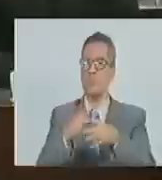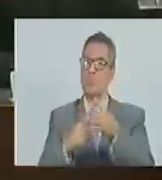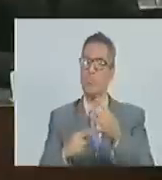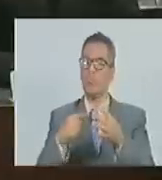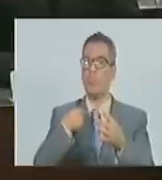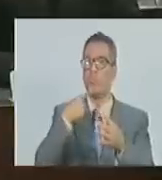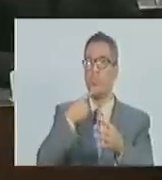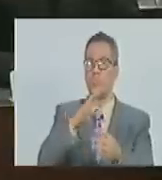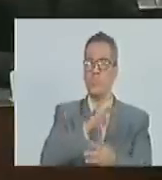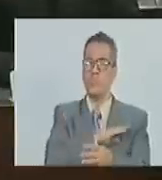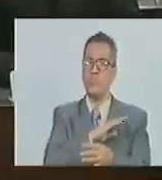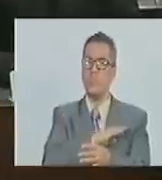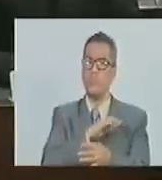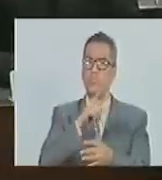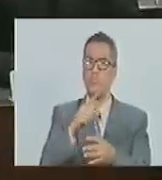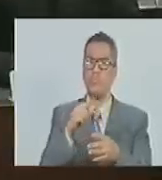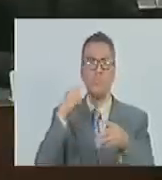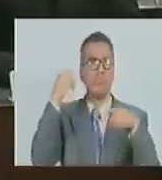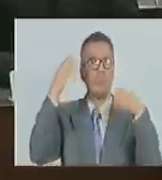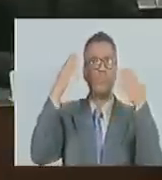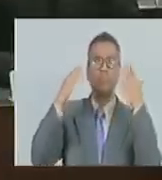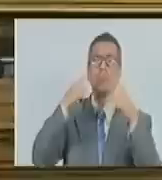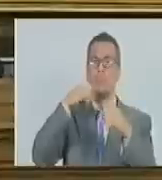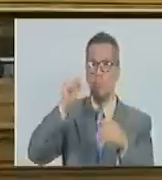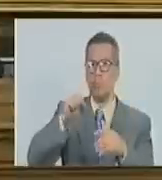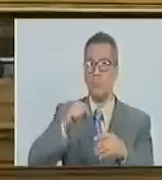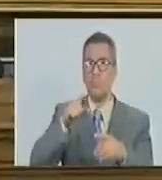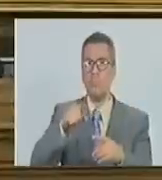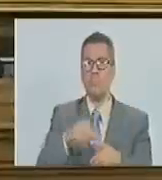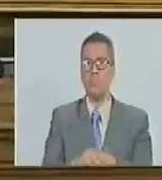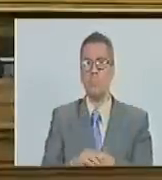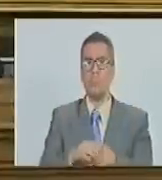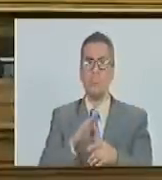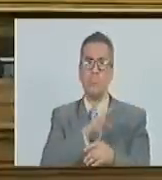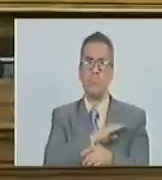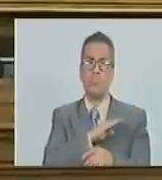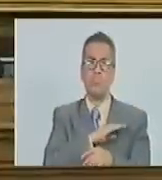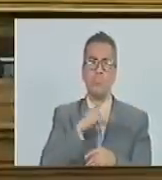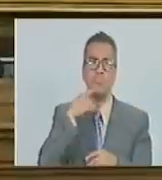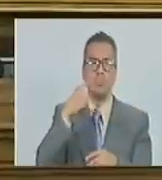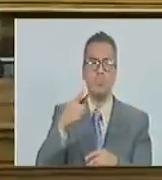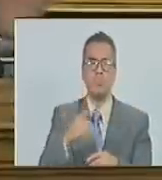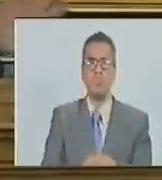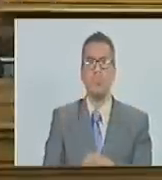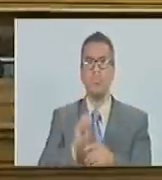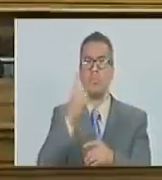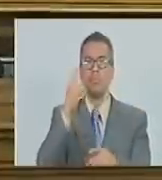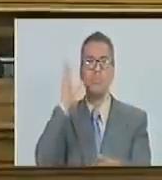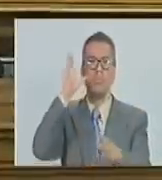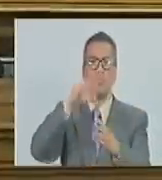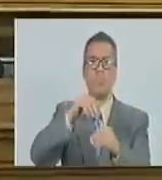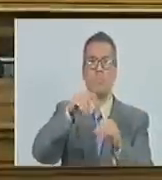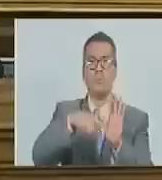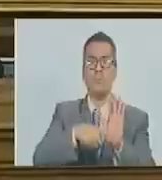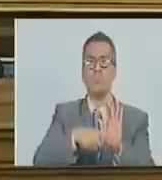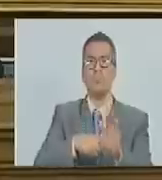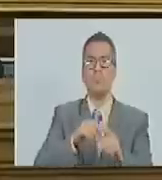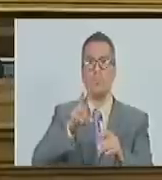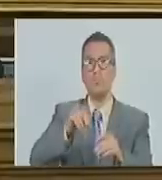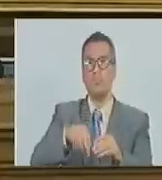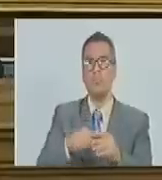señale con propiedad, fantasías existen, con propiedad, que un resultado